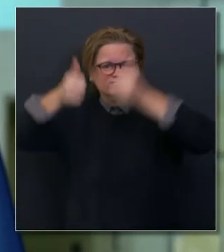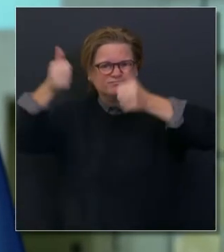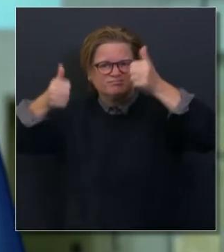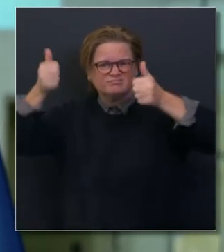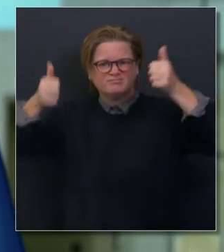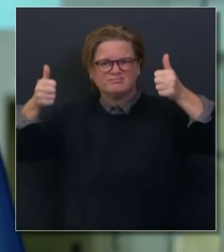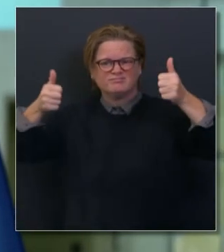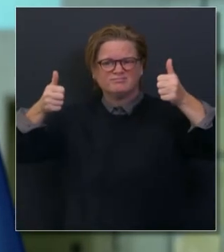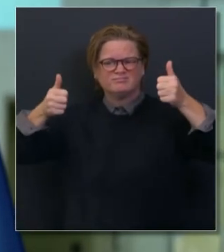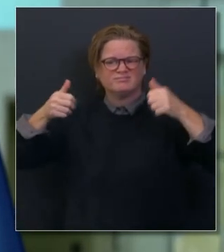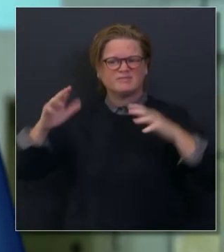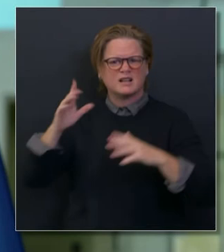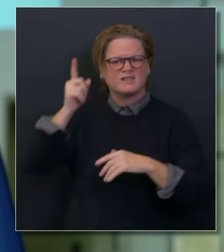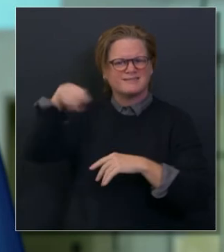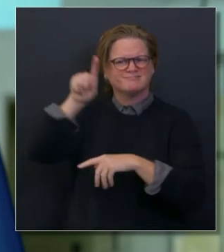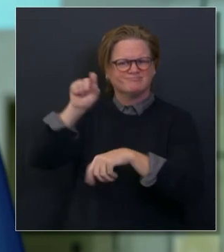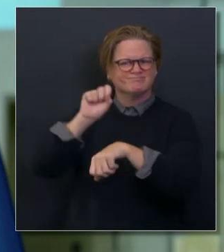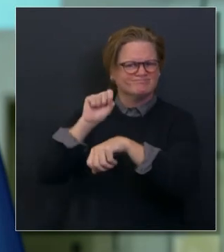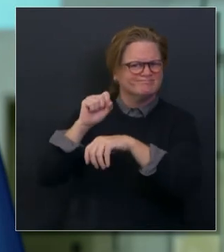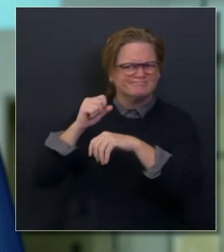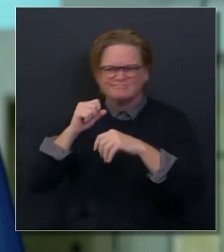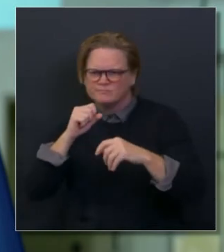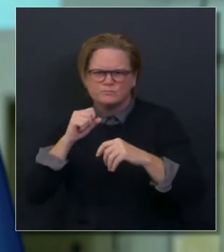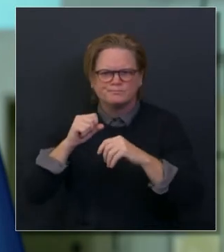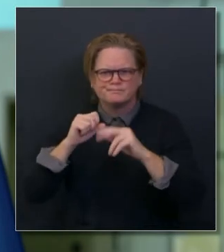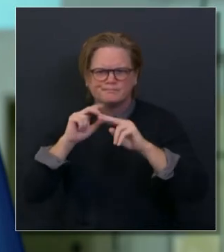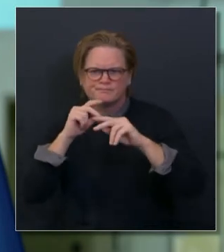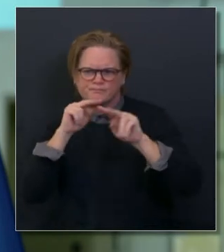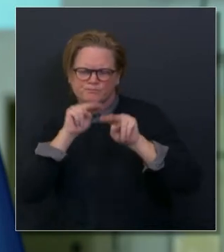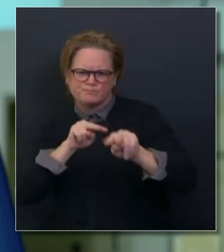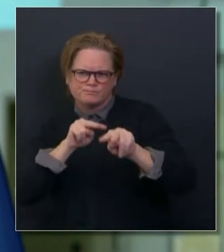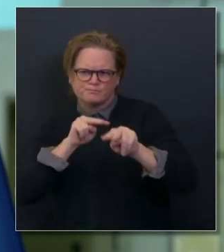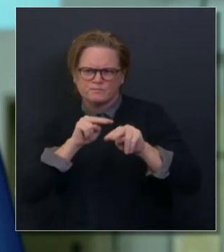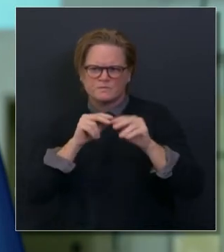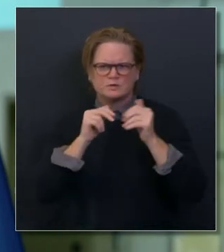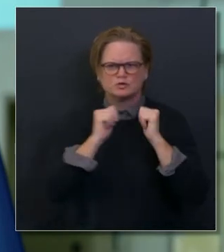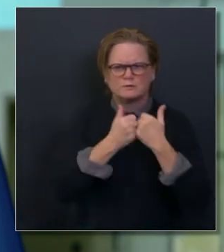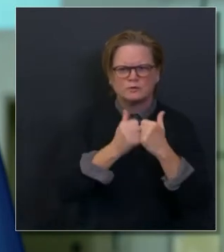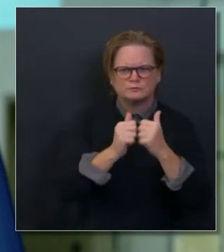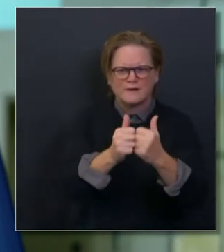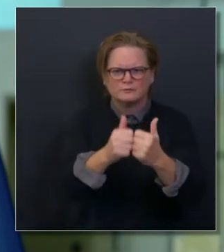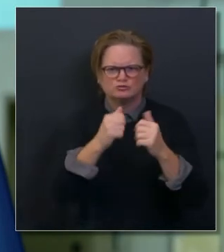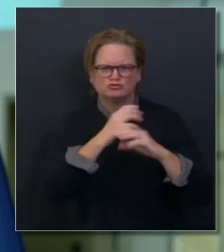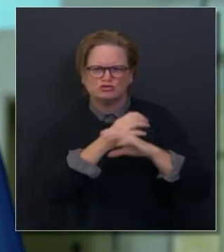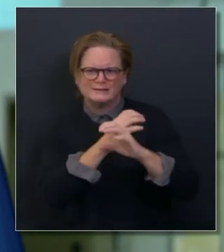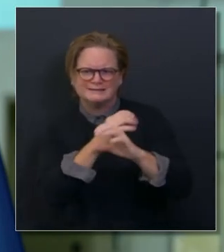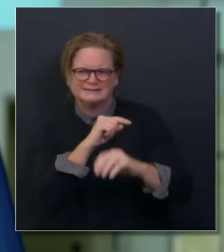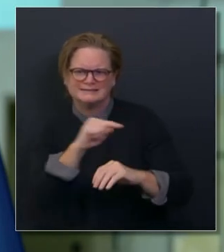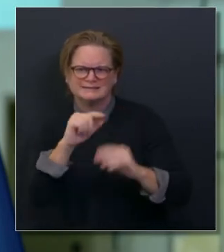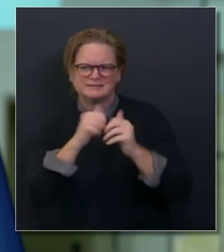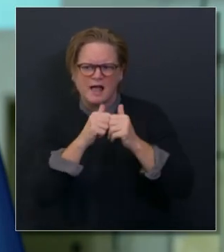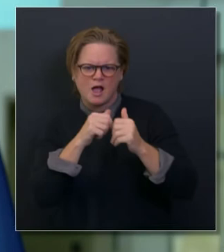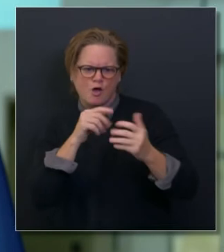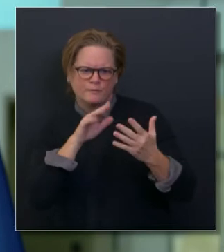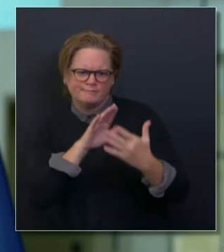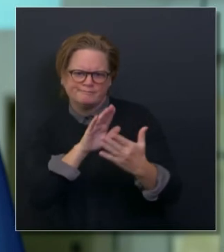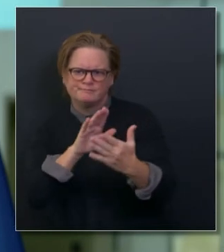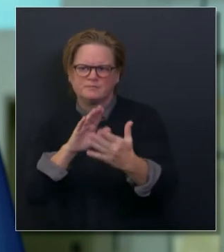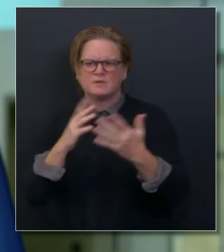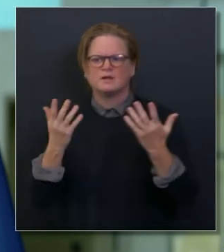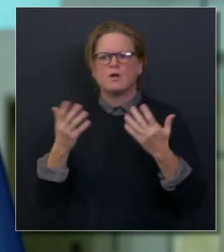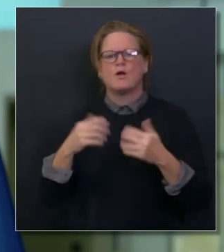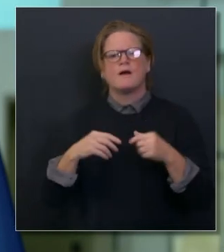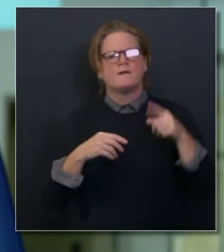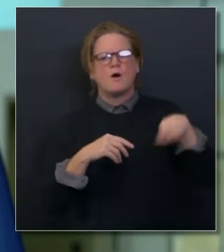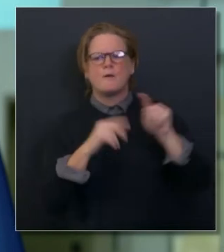Asociación de Hospitales aquí en el estado, trabajando también para ver las cuestiones en torno a cirugías ya